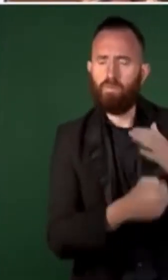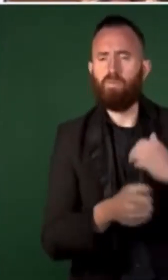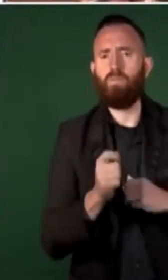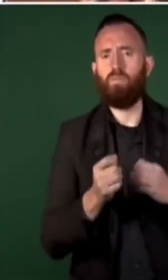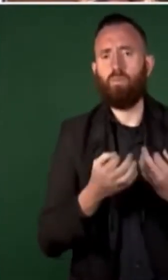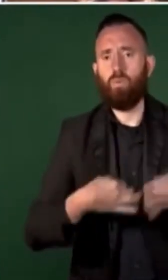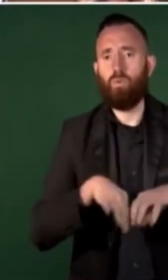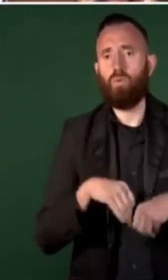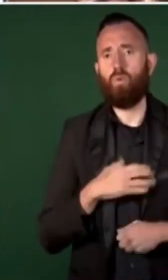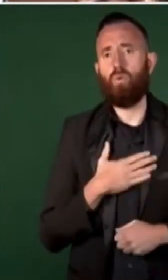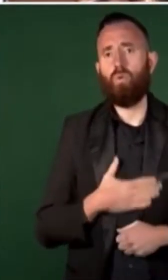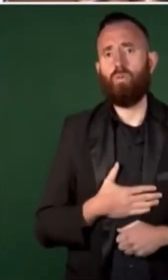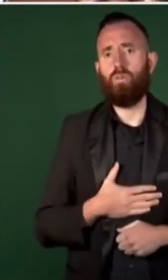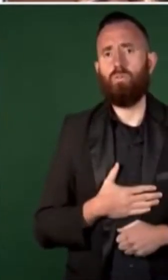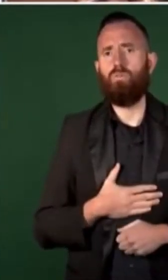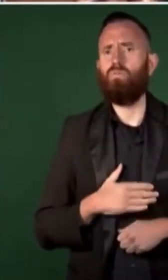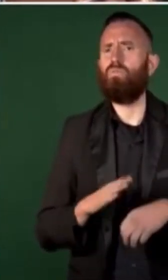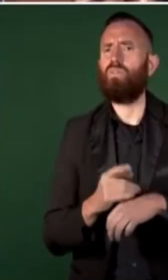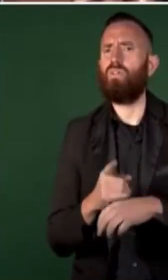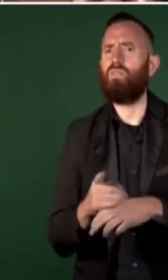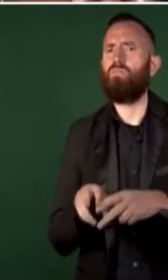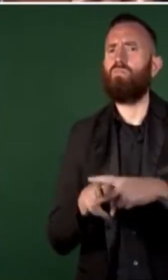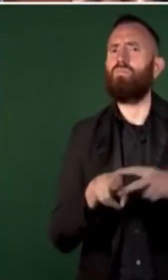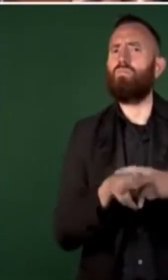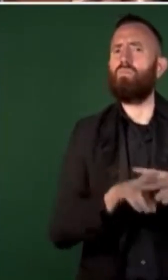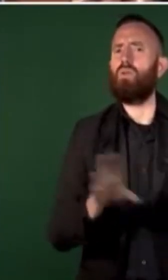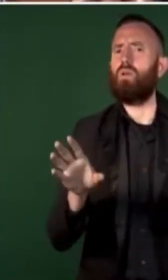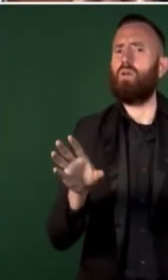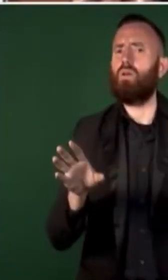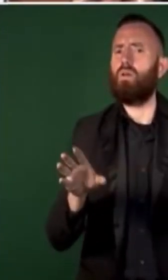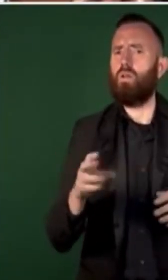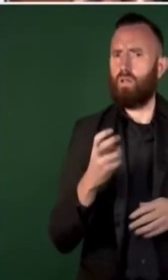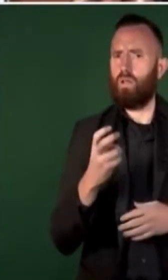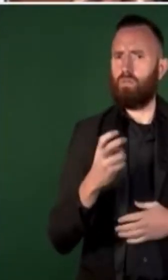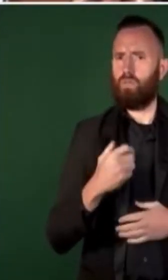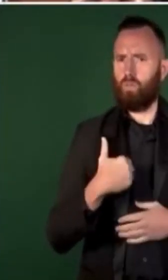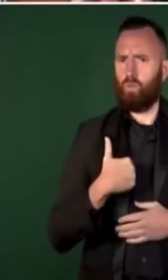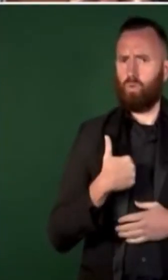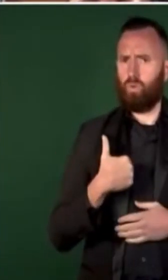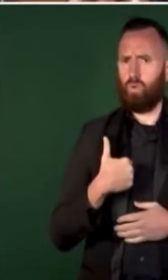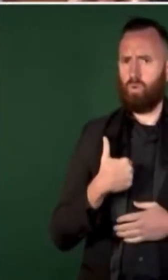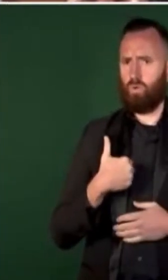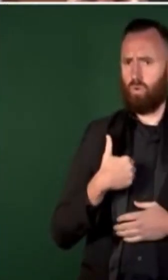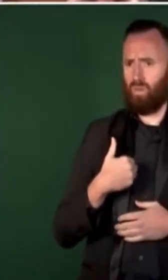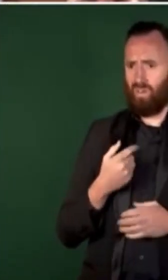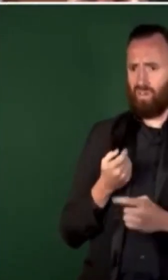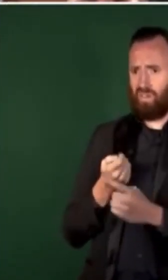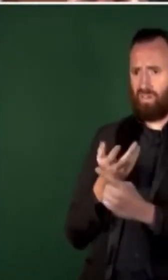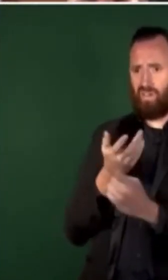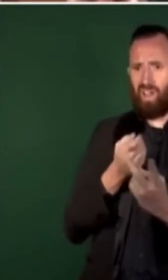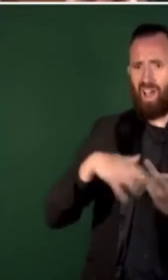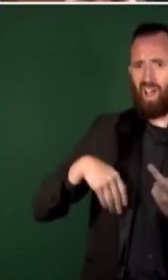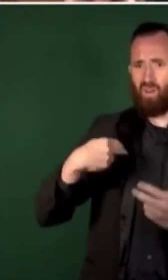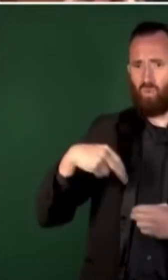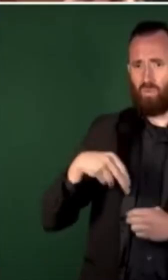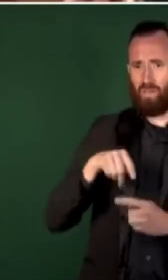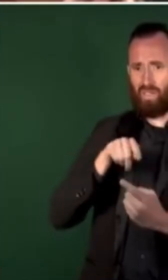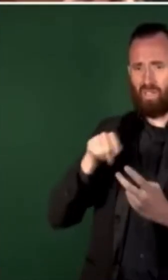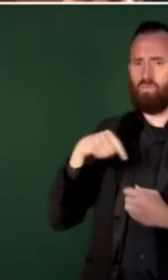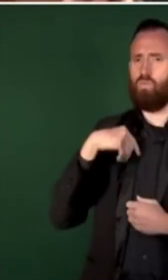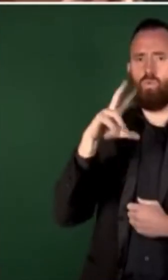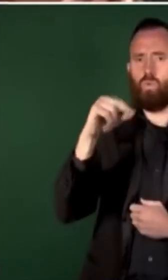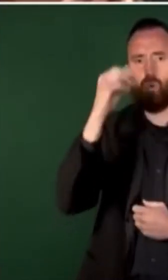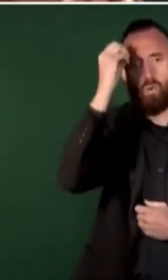5 periodistas asesinados en este año en voz alta para que no sean olvidados. A los compañeros presentes, a manera